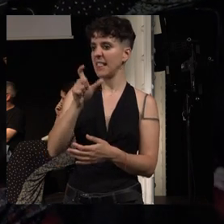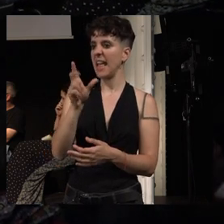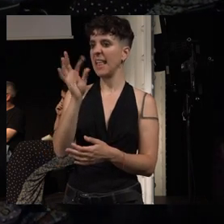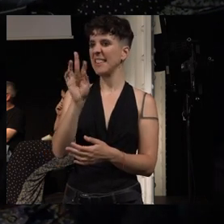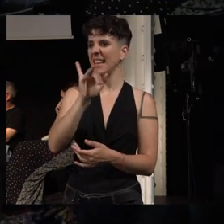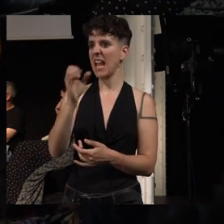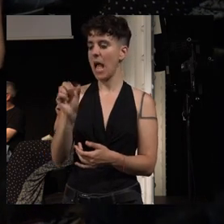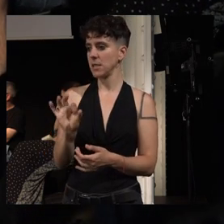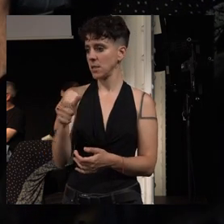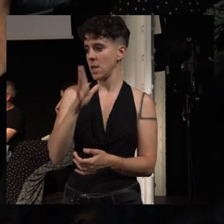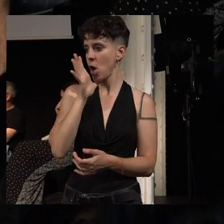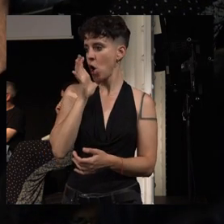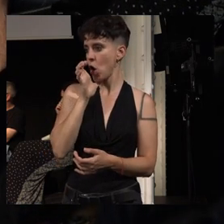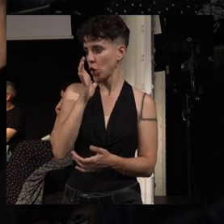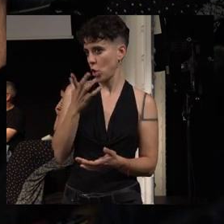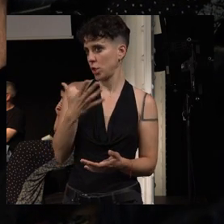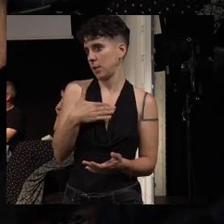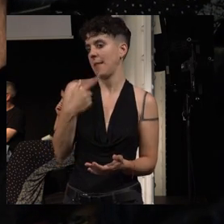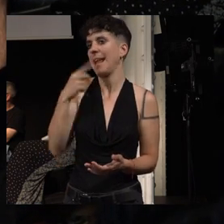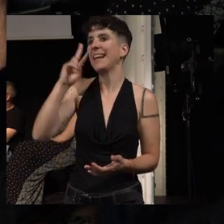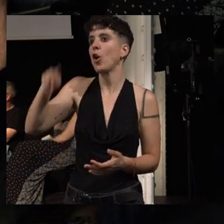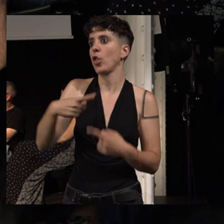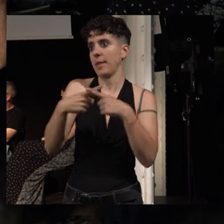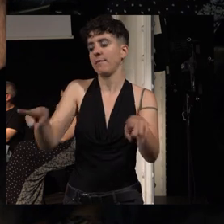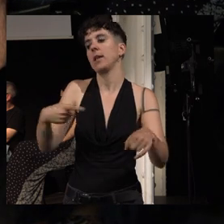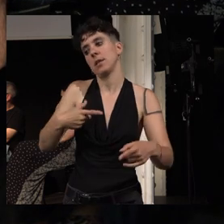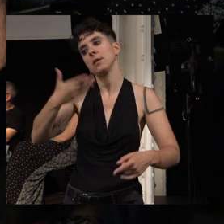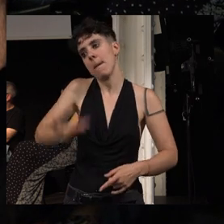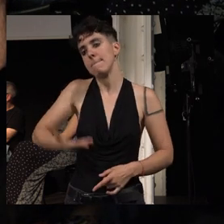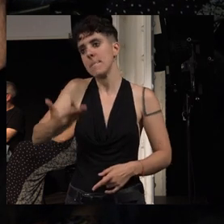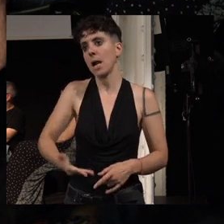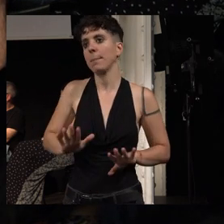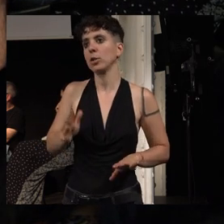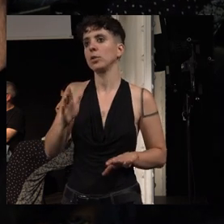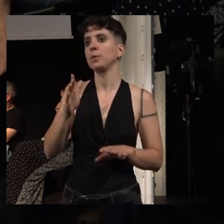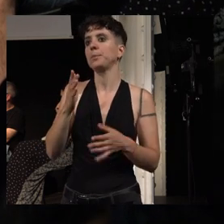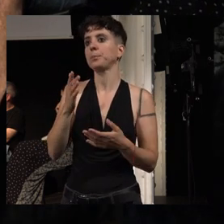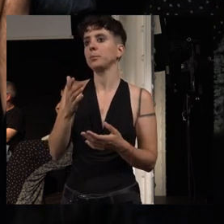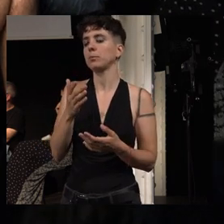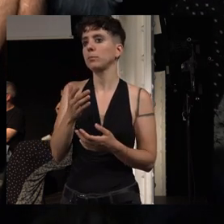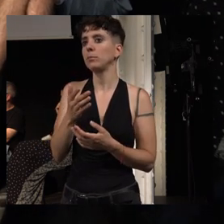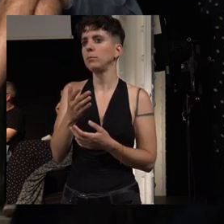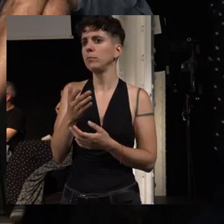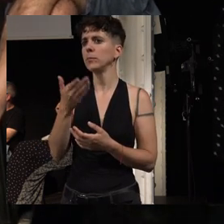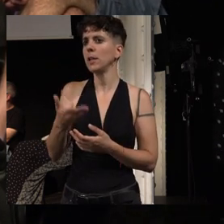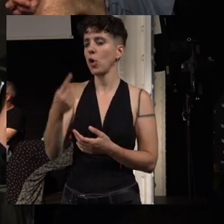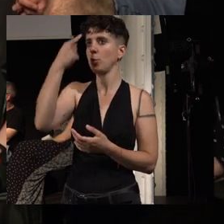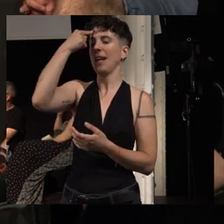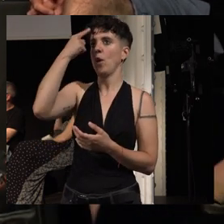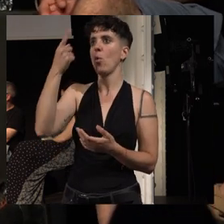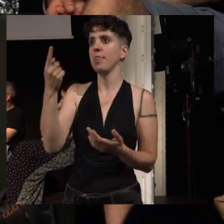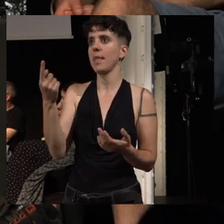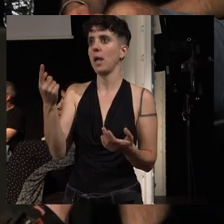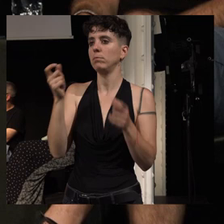decir, reconocer también las diferencias es muy significativo, ¿no? Pero creo que es importante también tenerlo en cuenta, ¿no? Porque